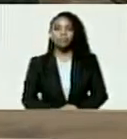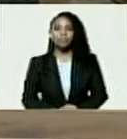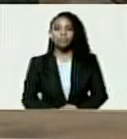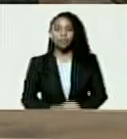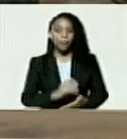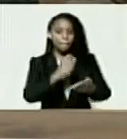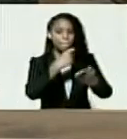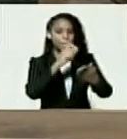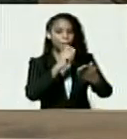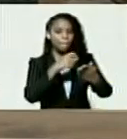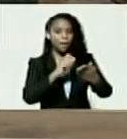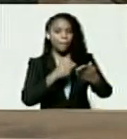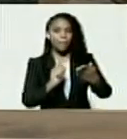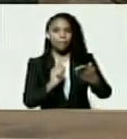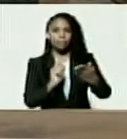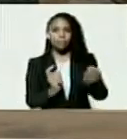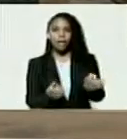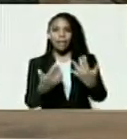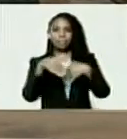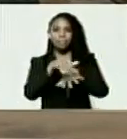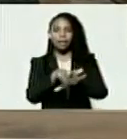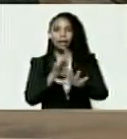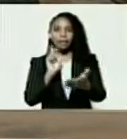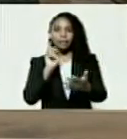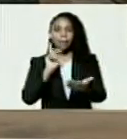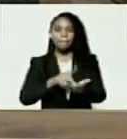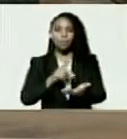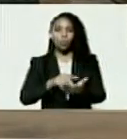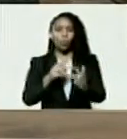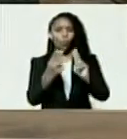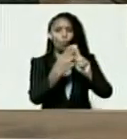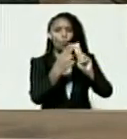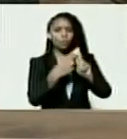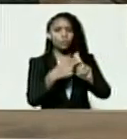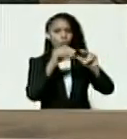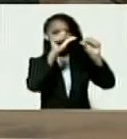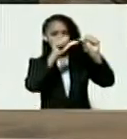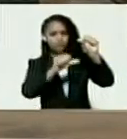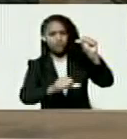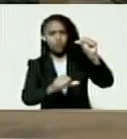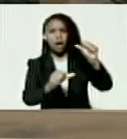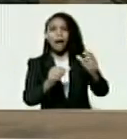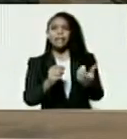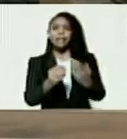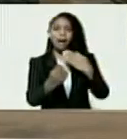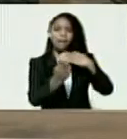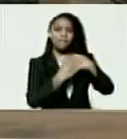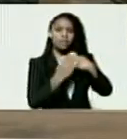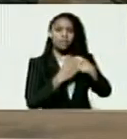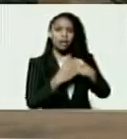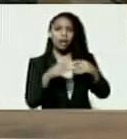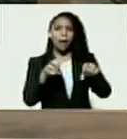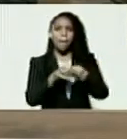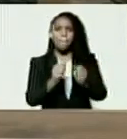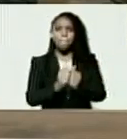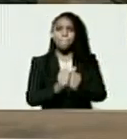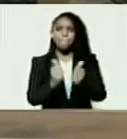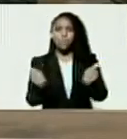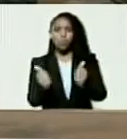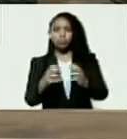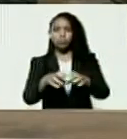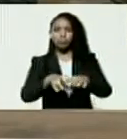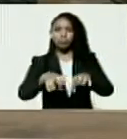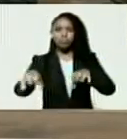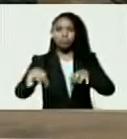Calificar a sus integrantes y conocer de sus renuncias. La separación temporal de